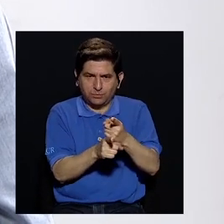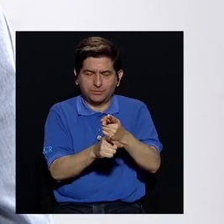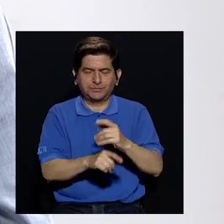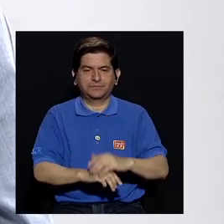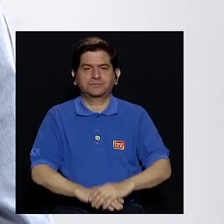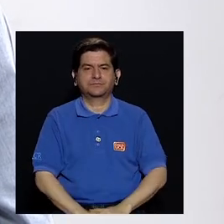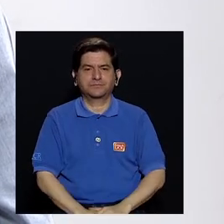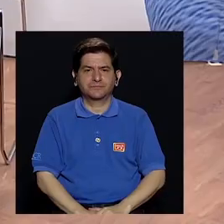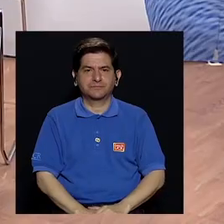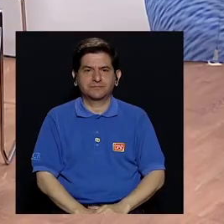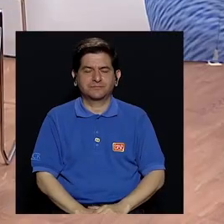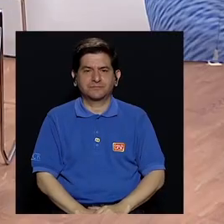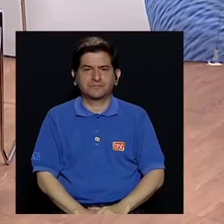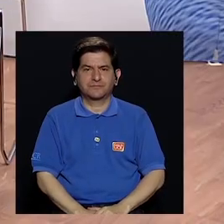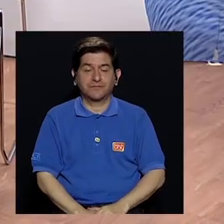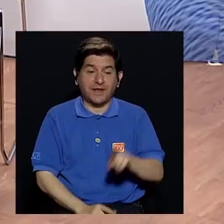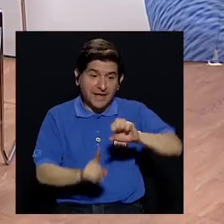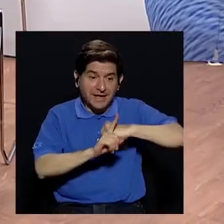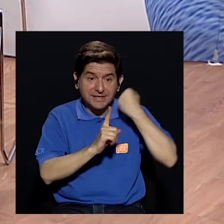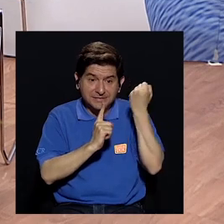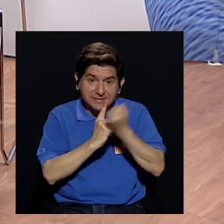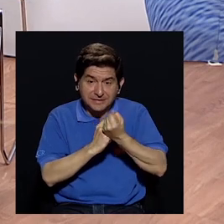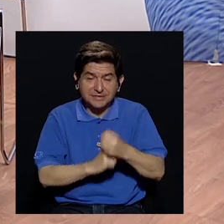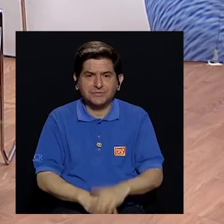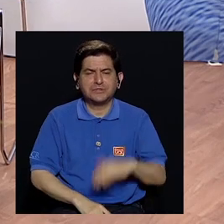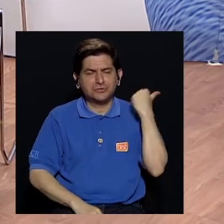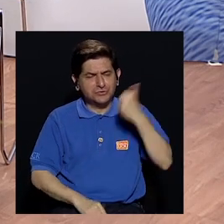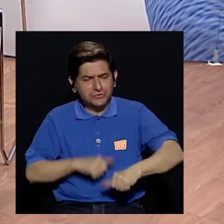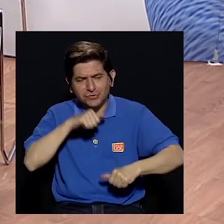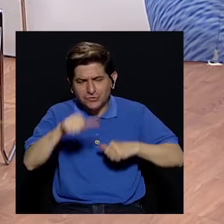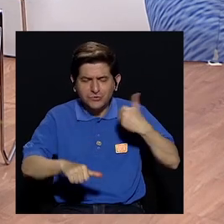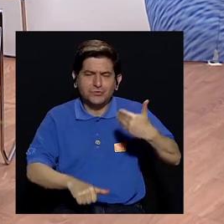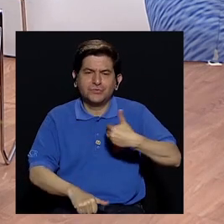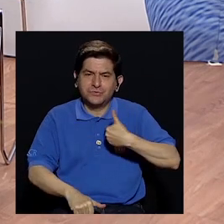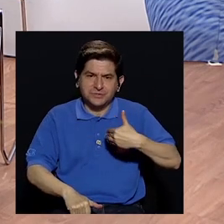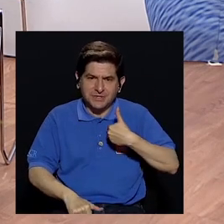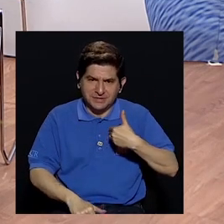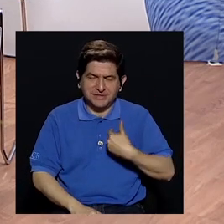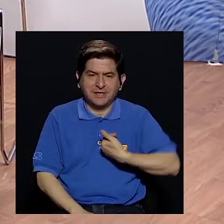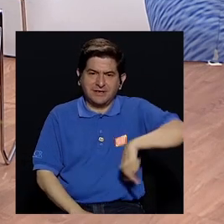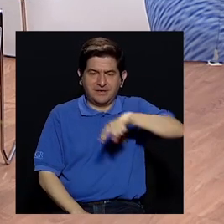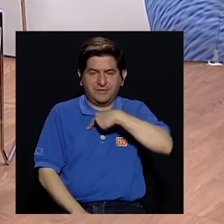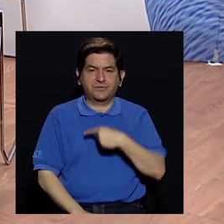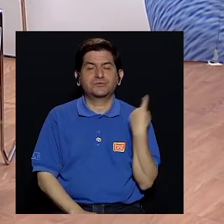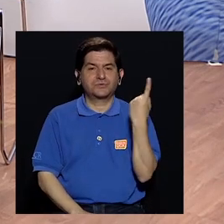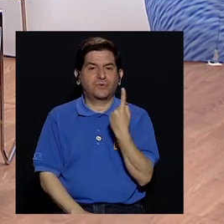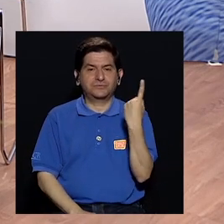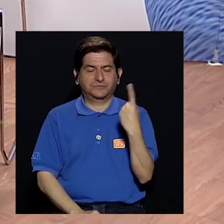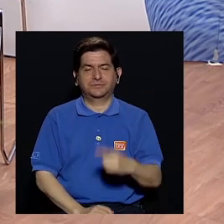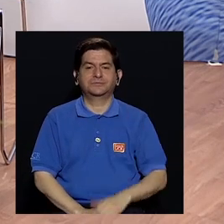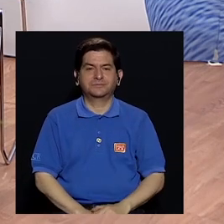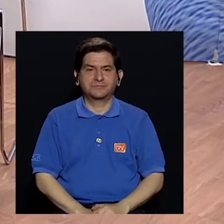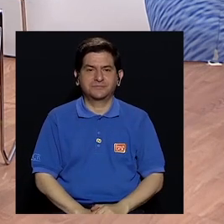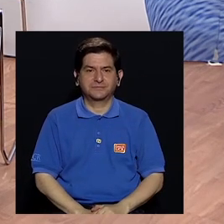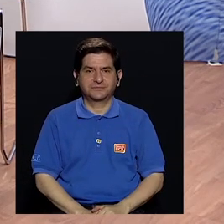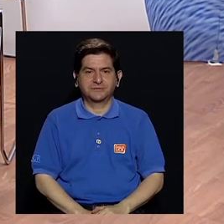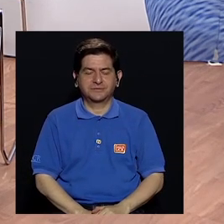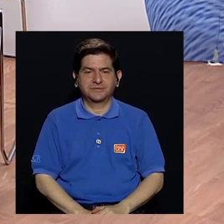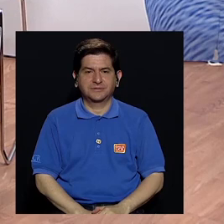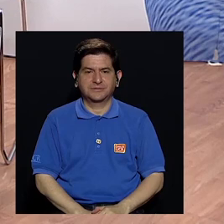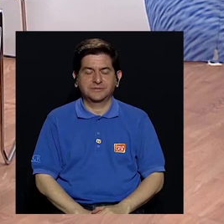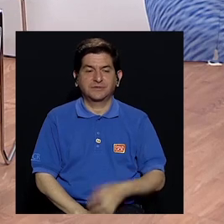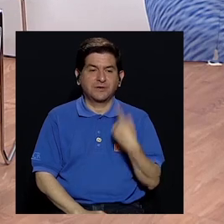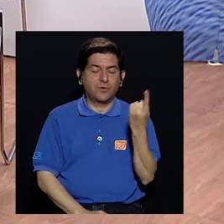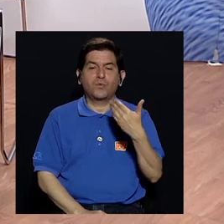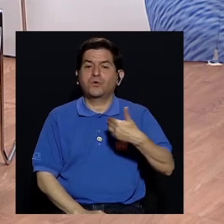de encontrar mecanismos para financiar esto adecuadamente en eso es una de las de las luchas que tenemos